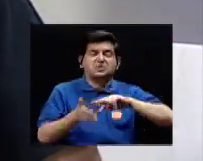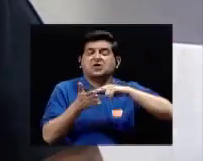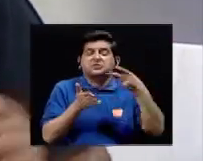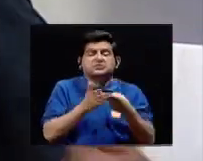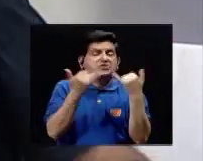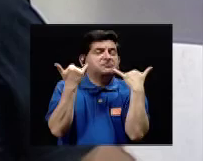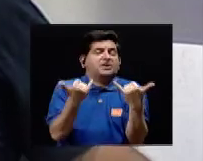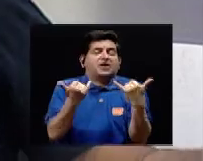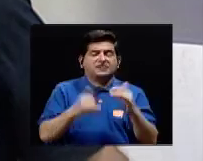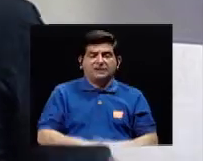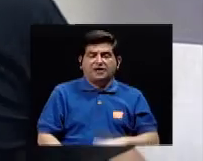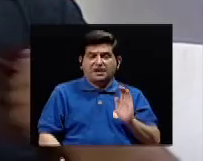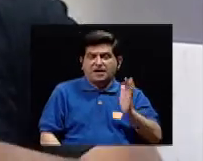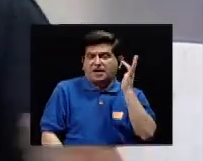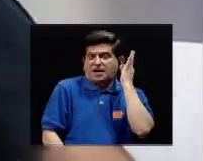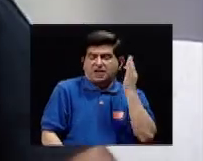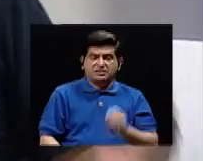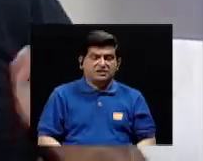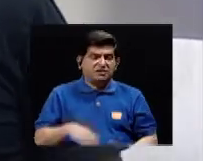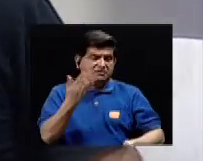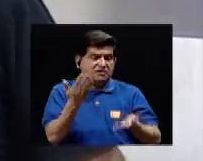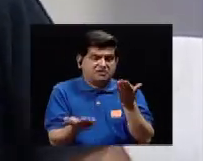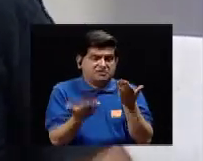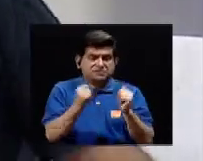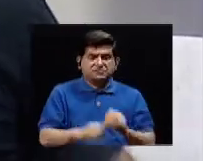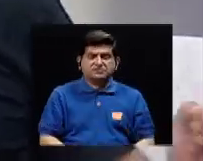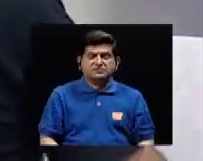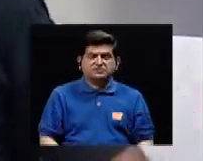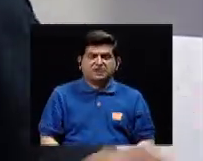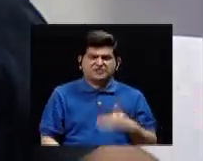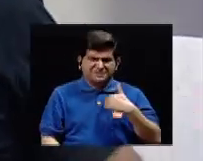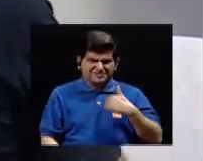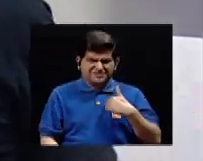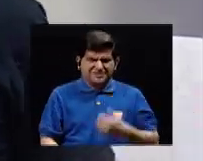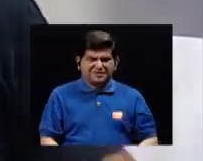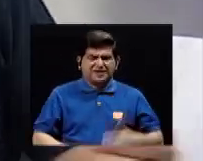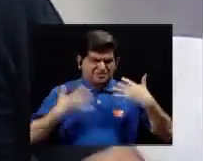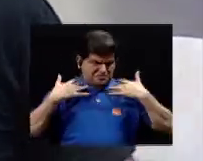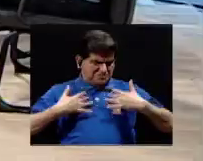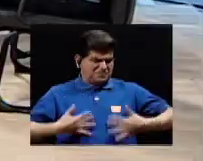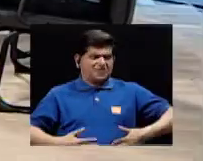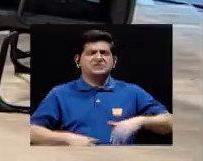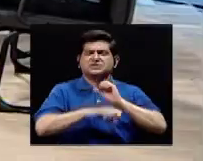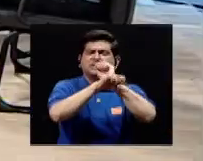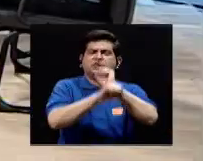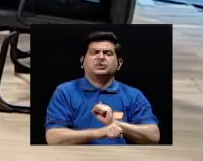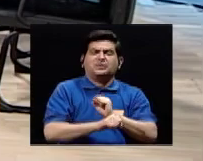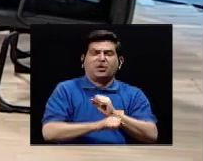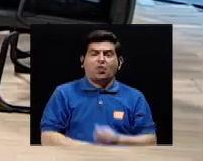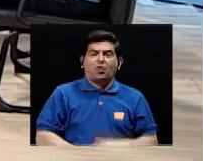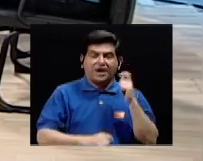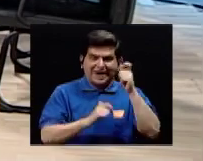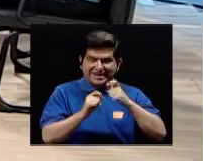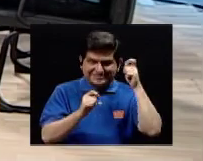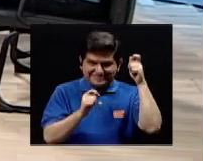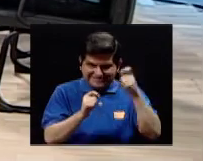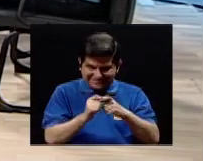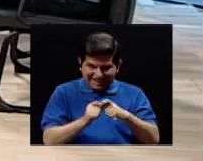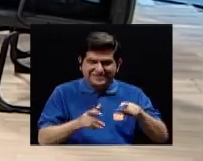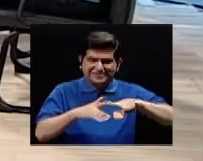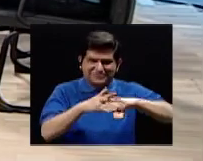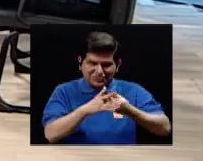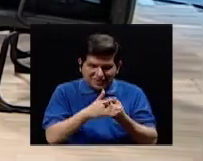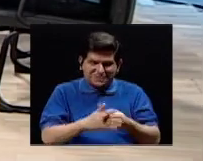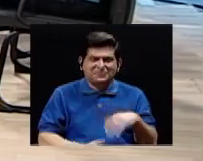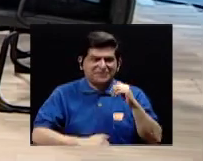Eso somos, sí. y las chiquitas van de ¿cómo se llama? El vestido traje típico. De, ajá. Entonces, precisamente donde se